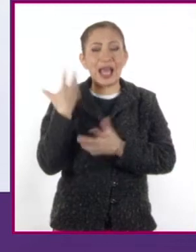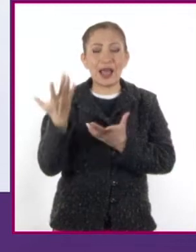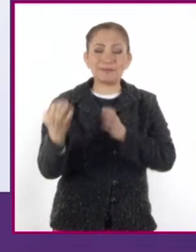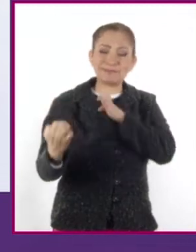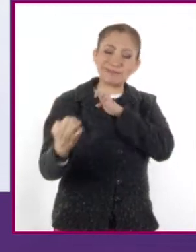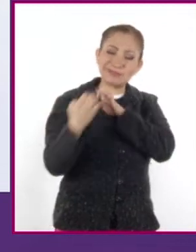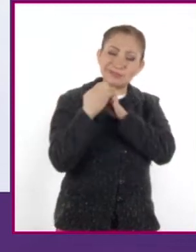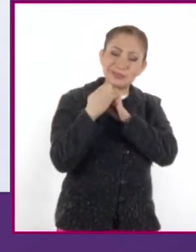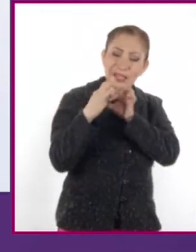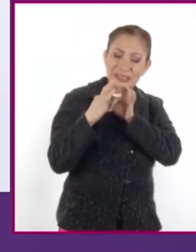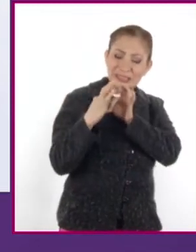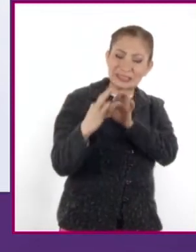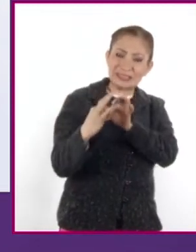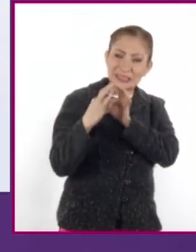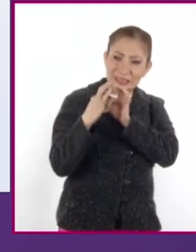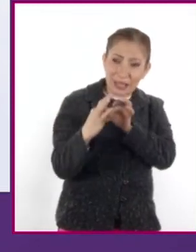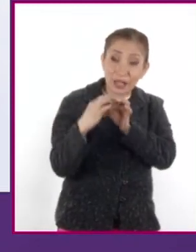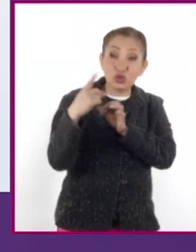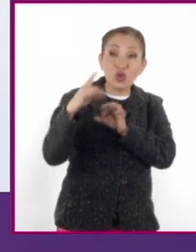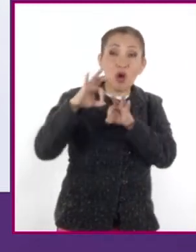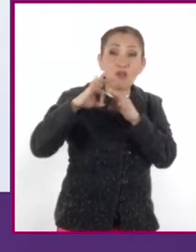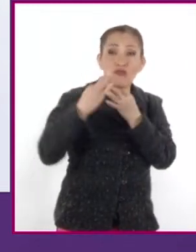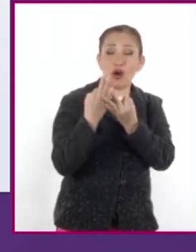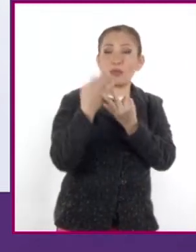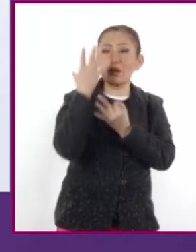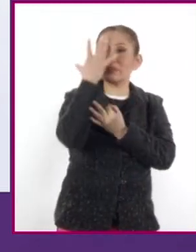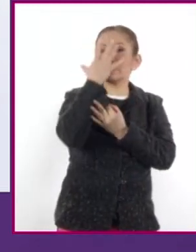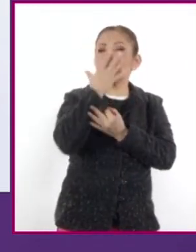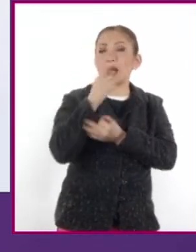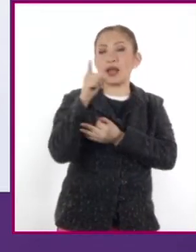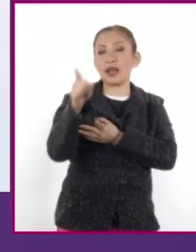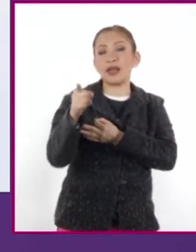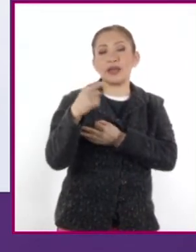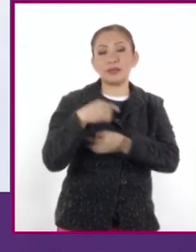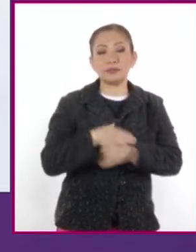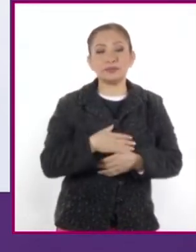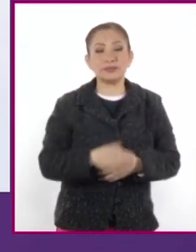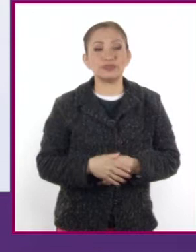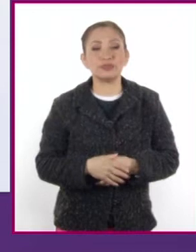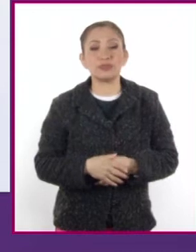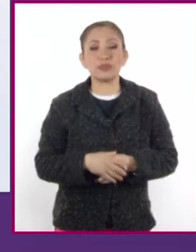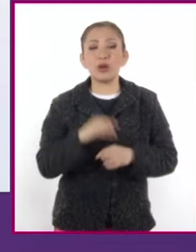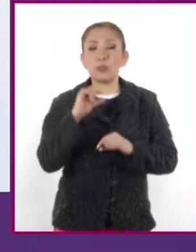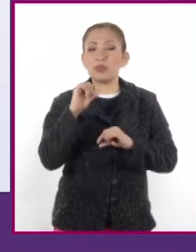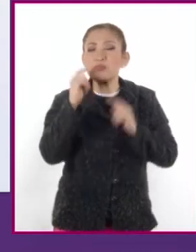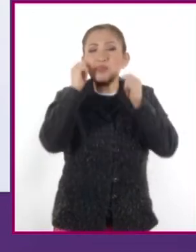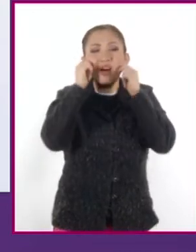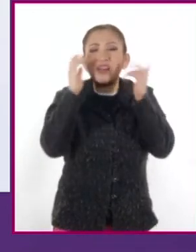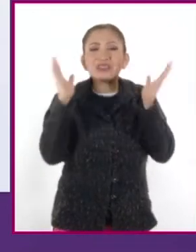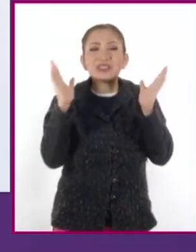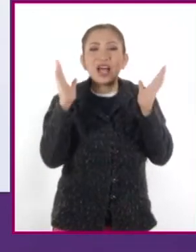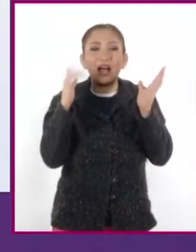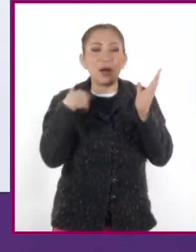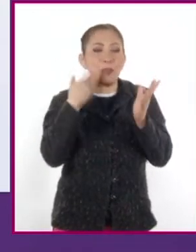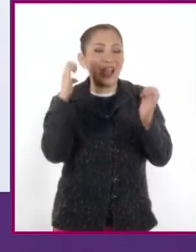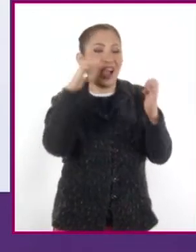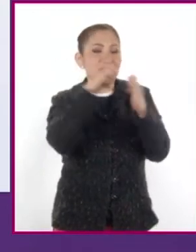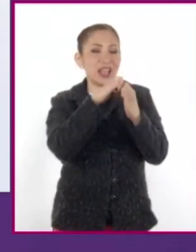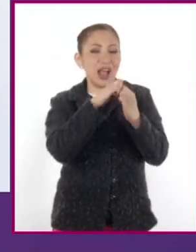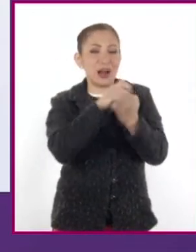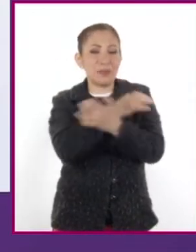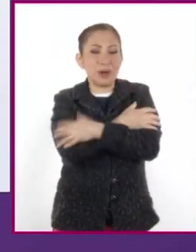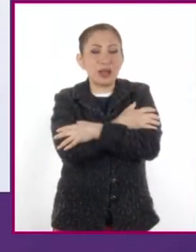lazo estrecho, que tu forma fantástica ceñía, poco importa burlar brazos y